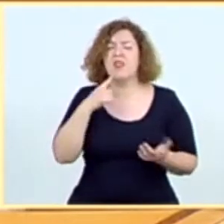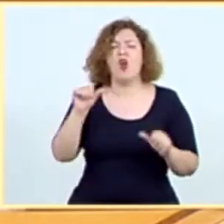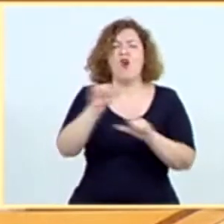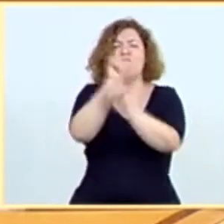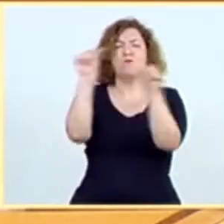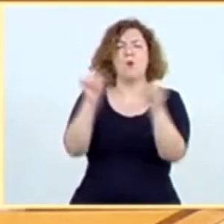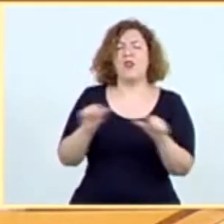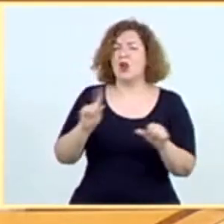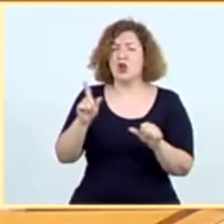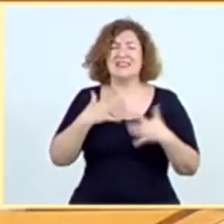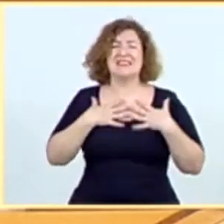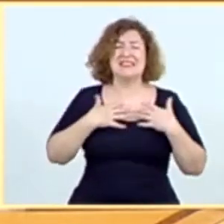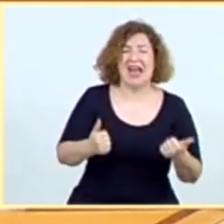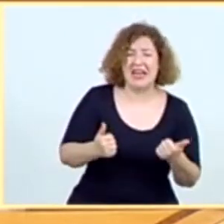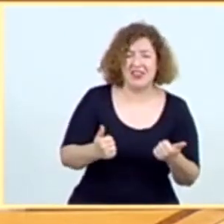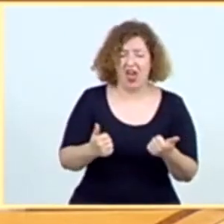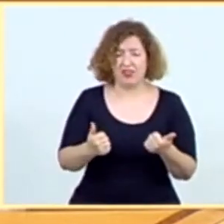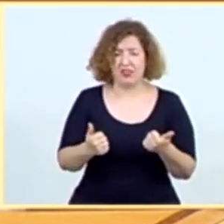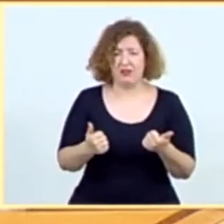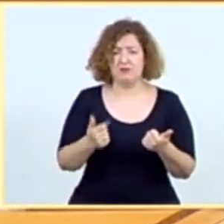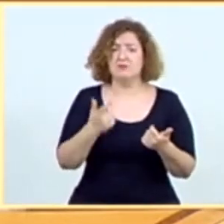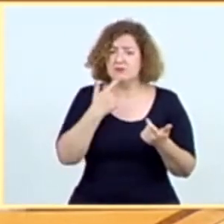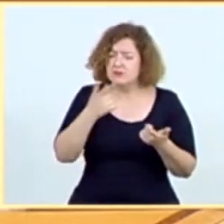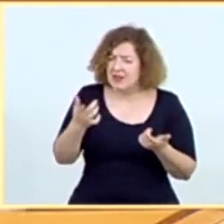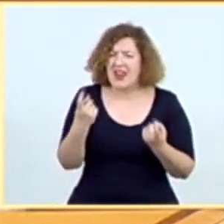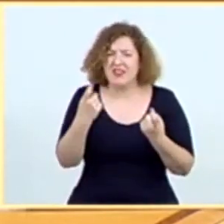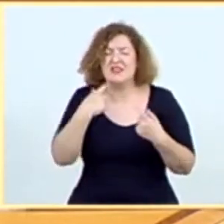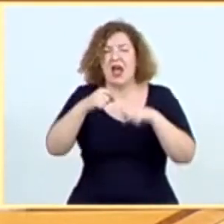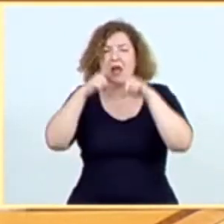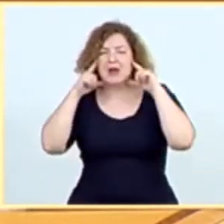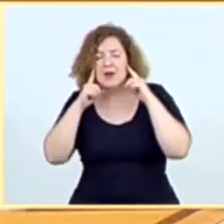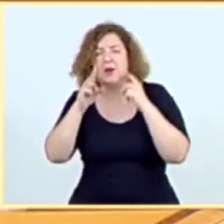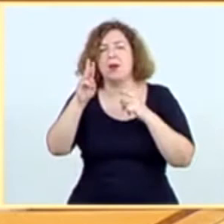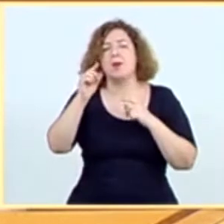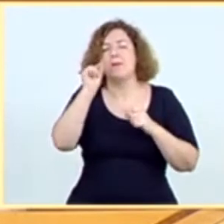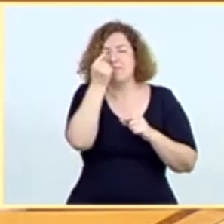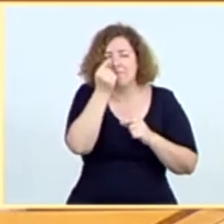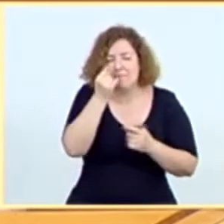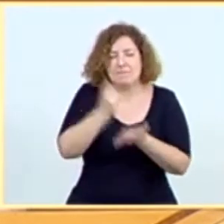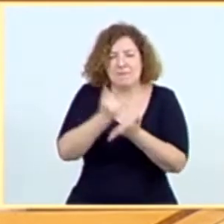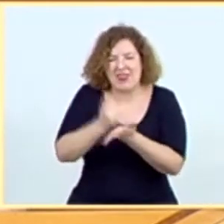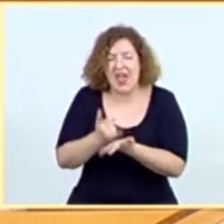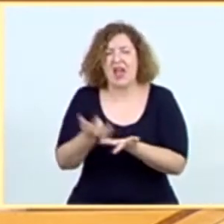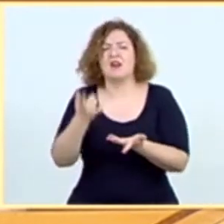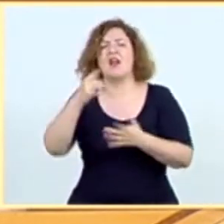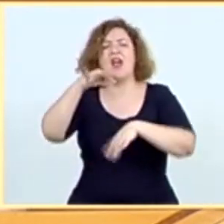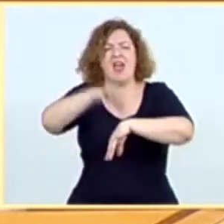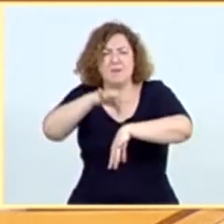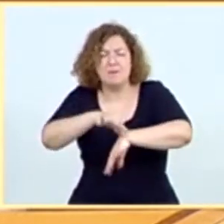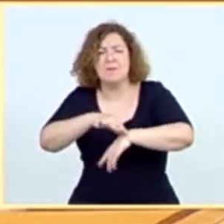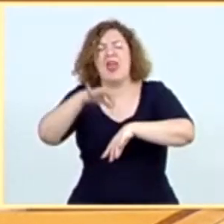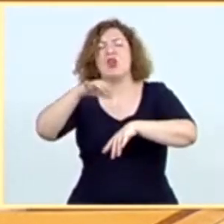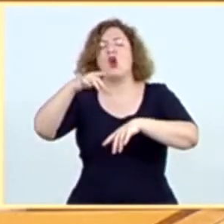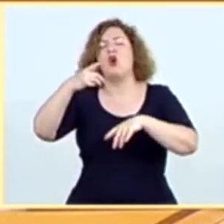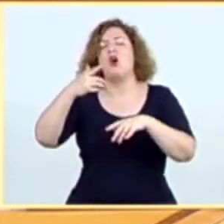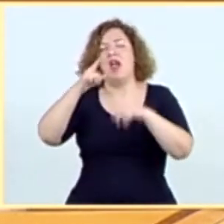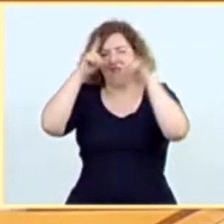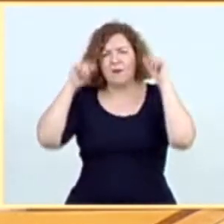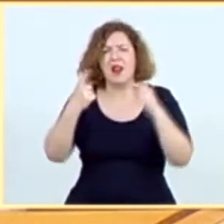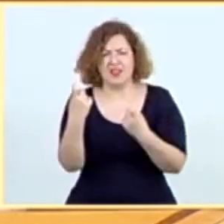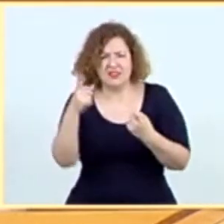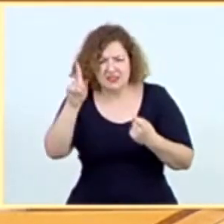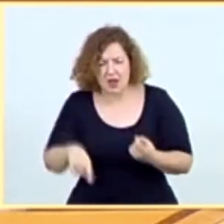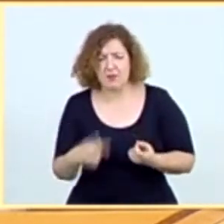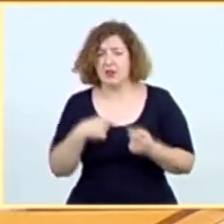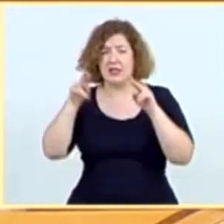un problema de sanidad. Señor ministro, hacen falta EPIs, mascarillas, PCR, pero también hacen falta médicos y enfermeras para el rebrote. Las residencias